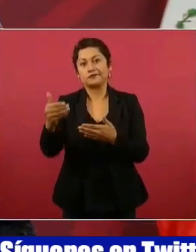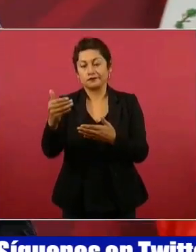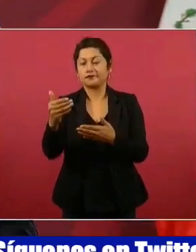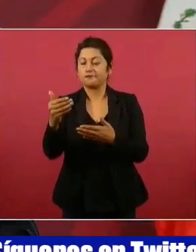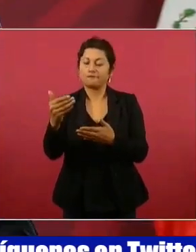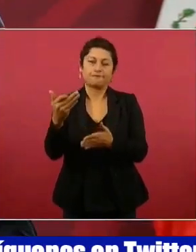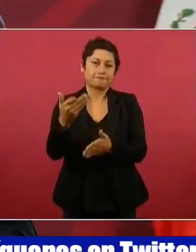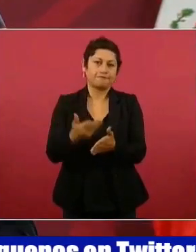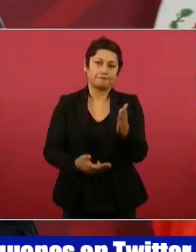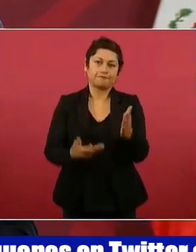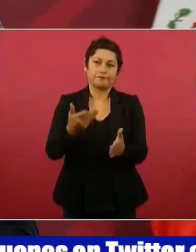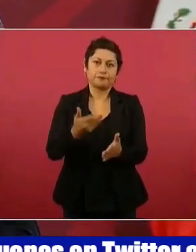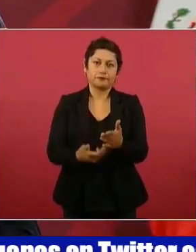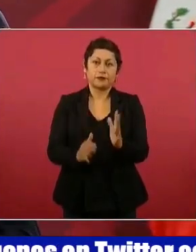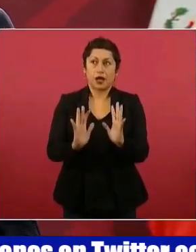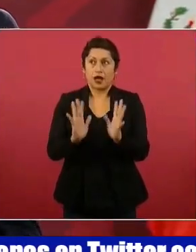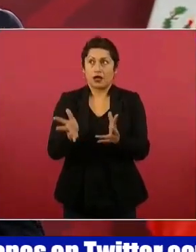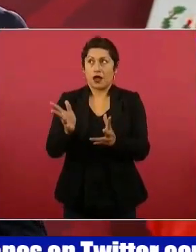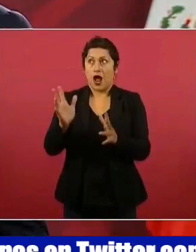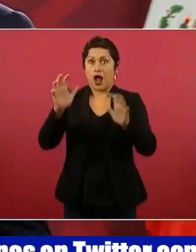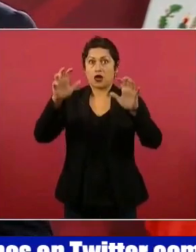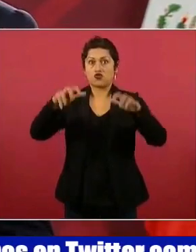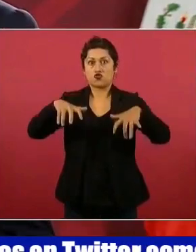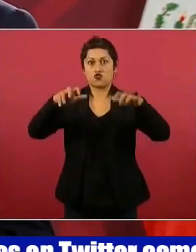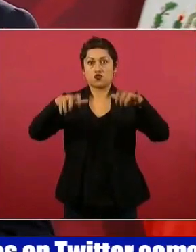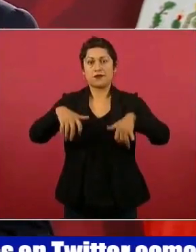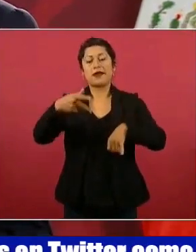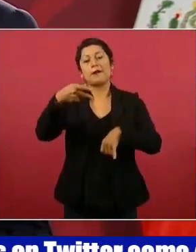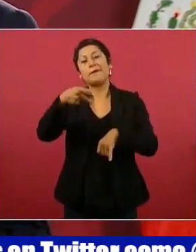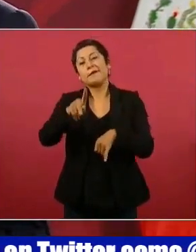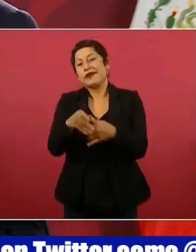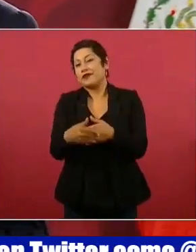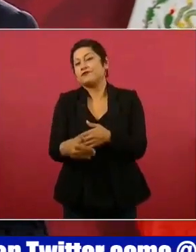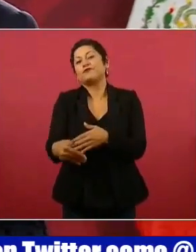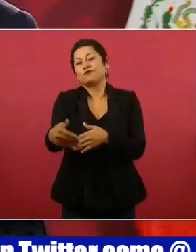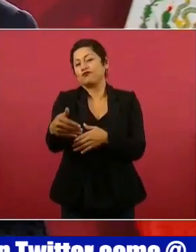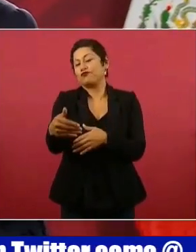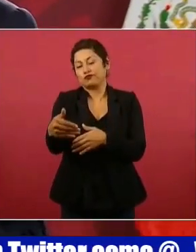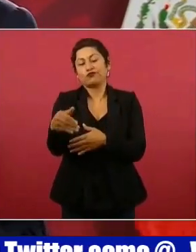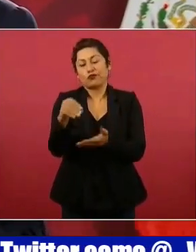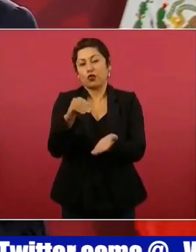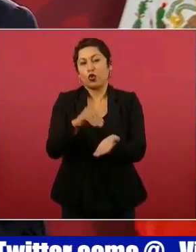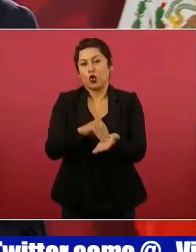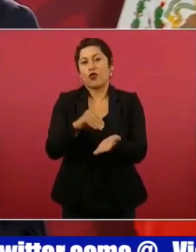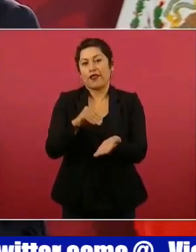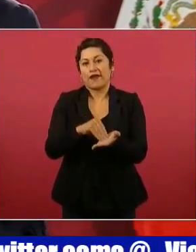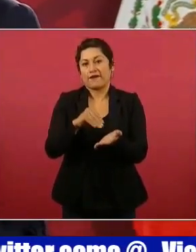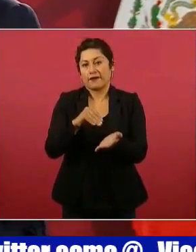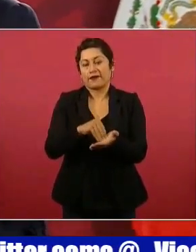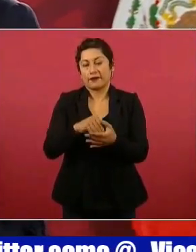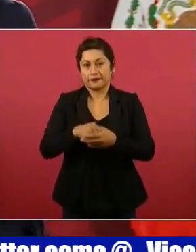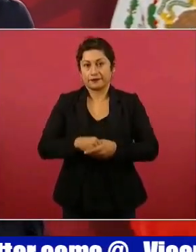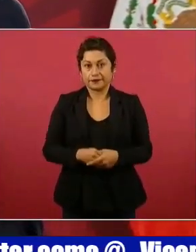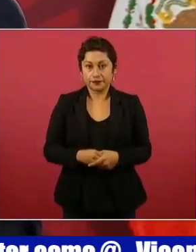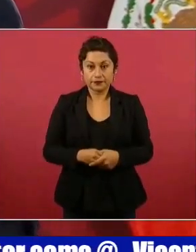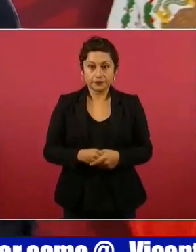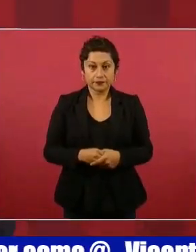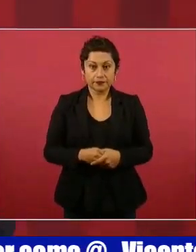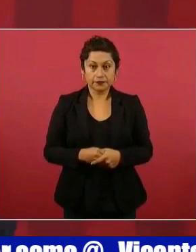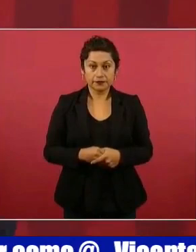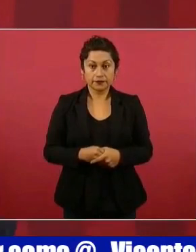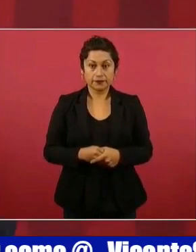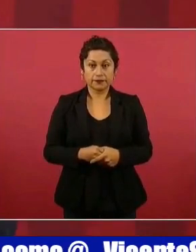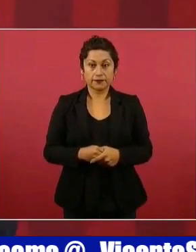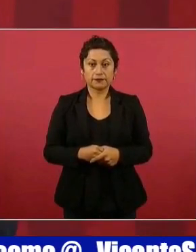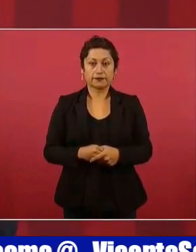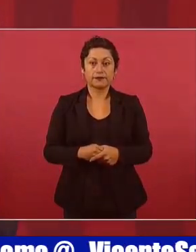Obrador desde los años en que su llegada a la presidencia parecía imposible. Sean nuevos o veteranos, a todo el periodismo que